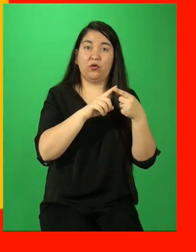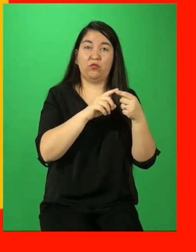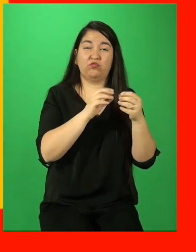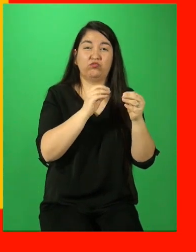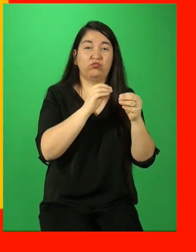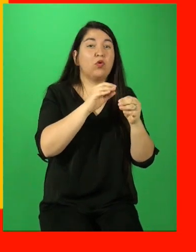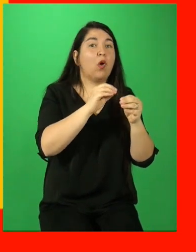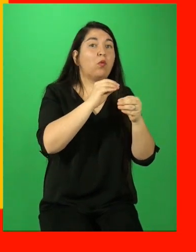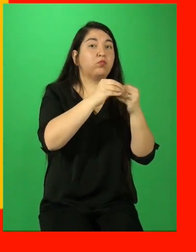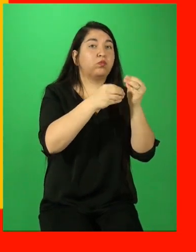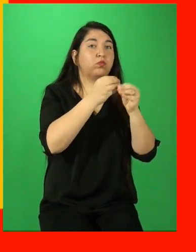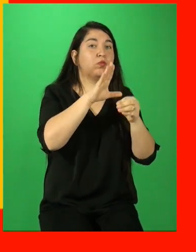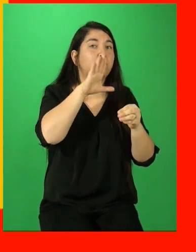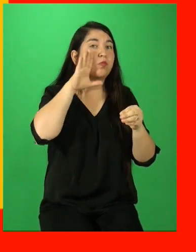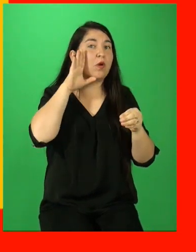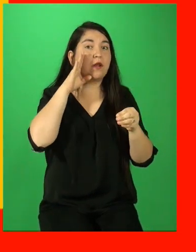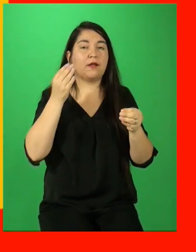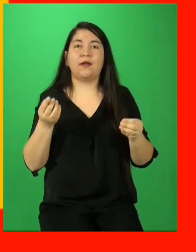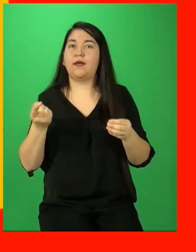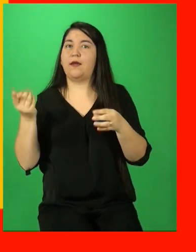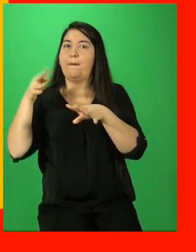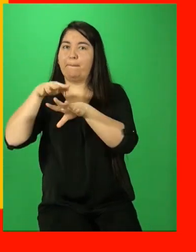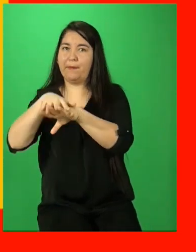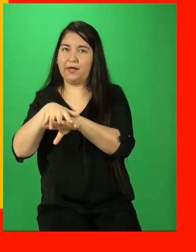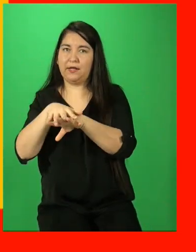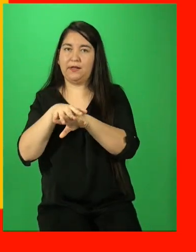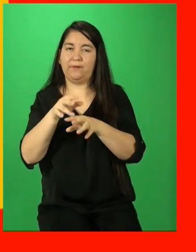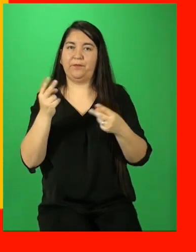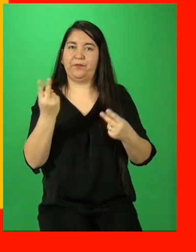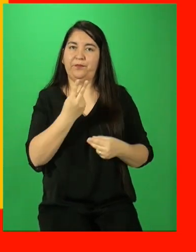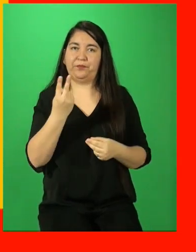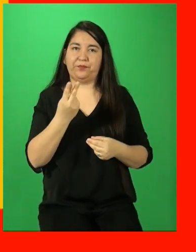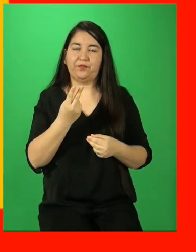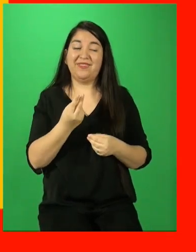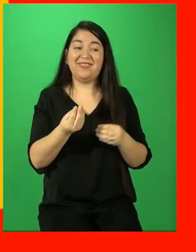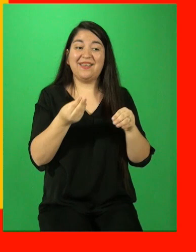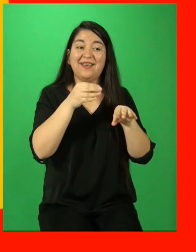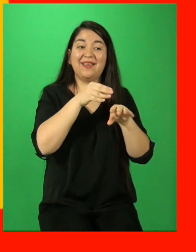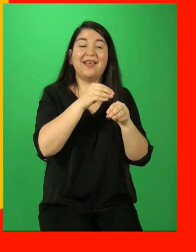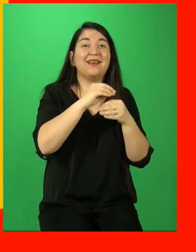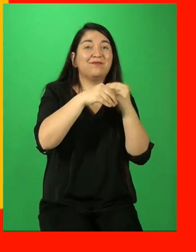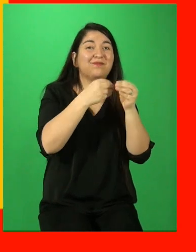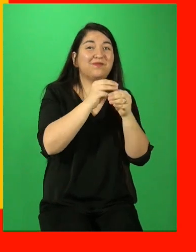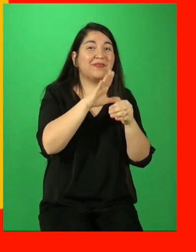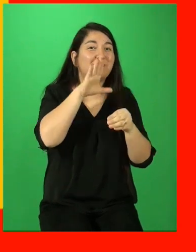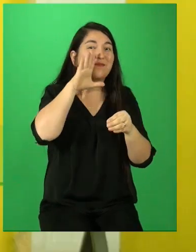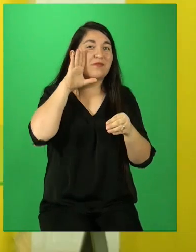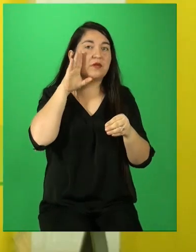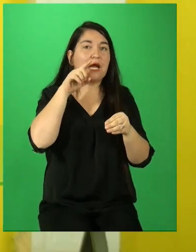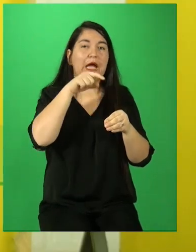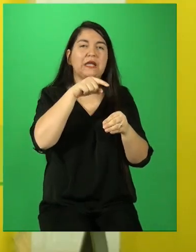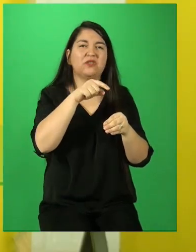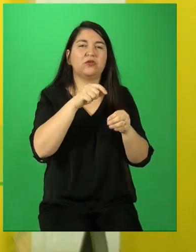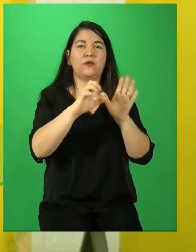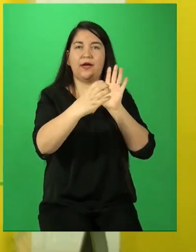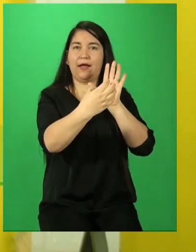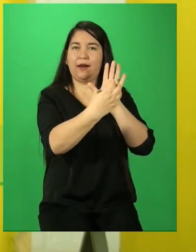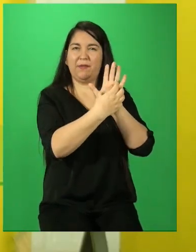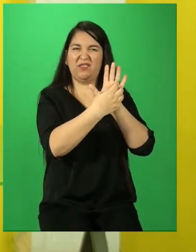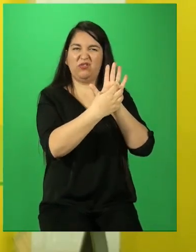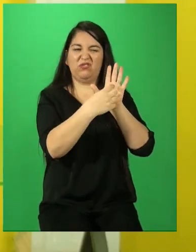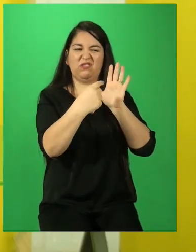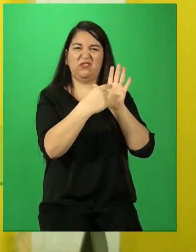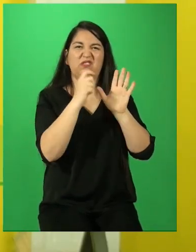puras y mezclas. Dentro de las sustancias puras nosotros vamos a encontrar los elementos. ¿Qué son